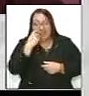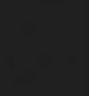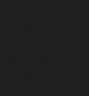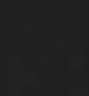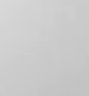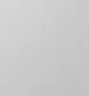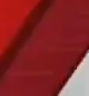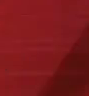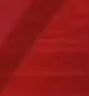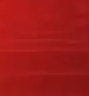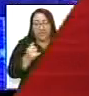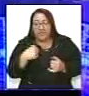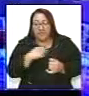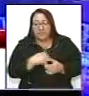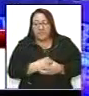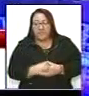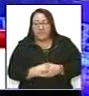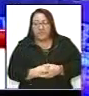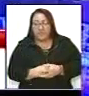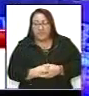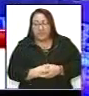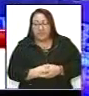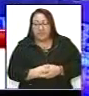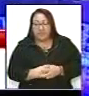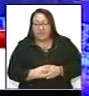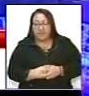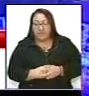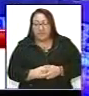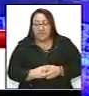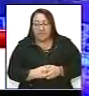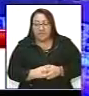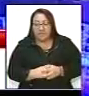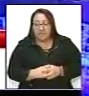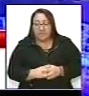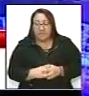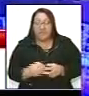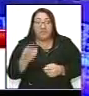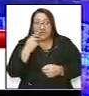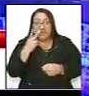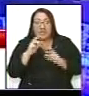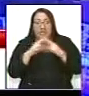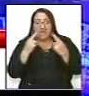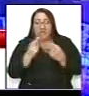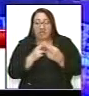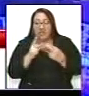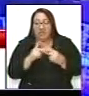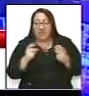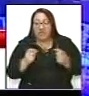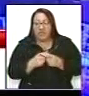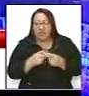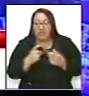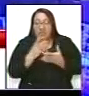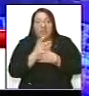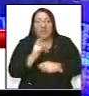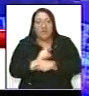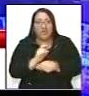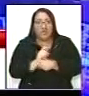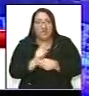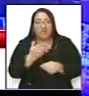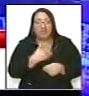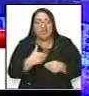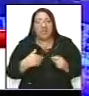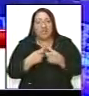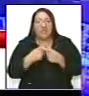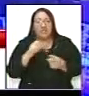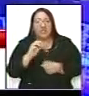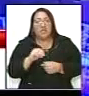Bien, ahora vamos a ver la sesión de la Comisión de Educación que preside la